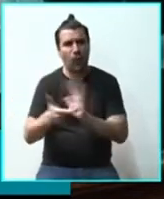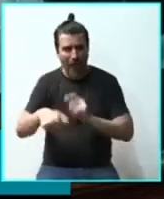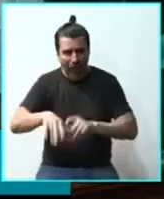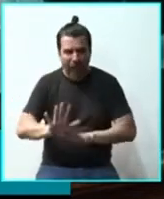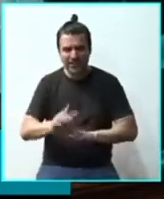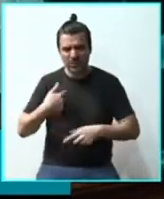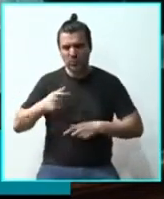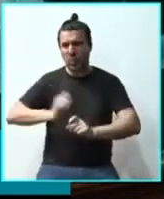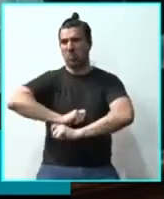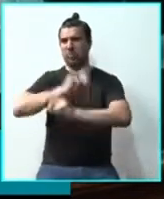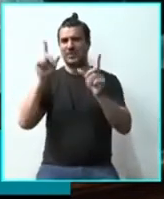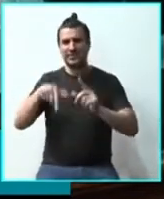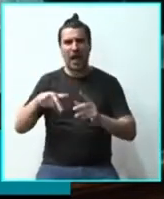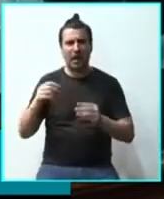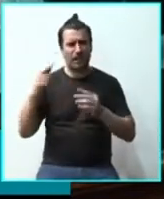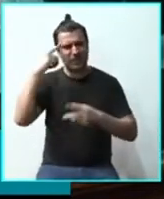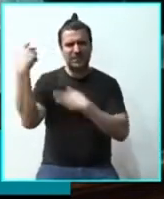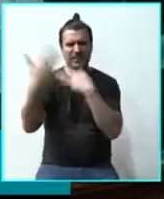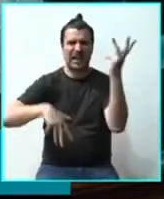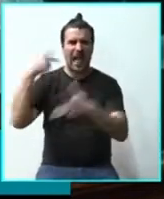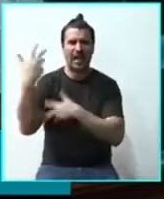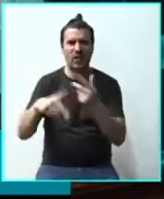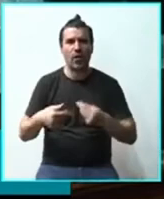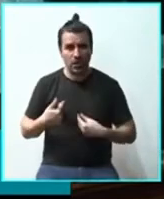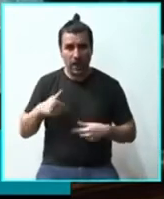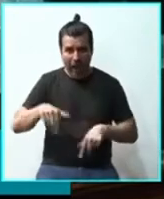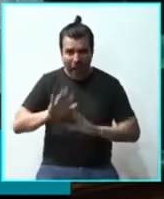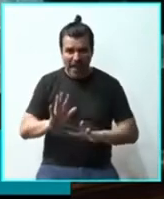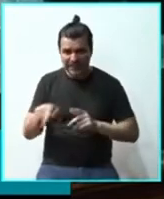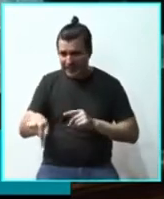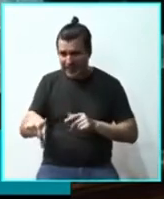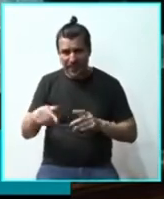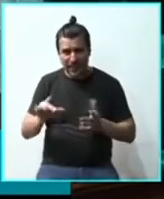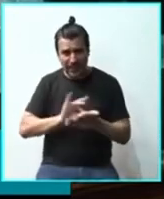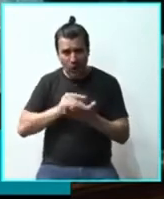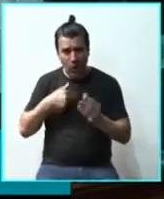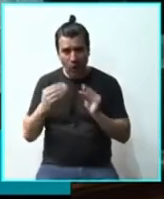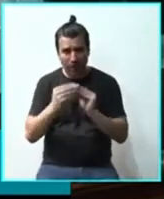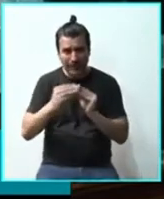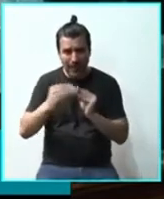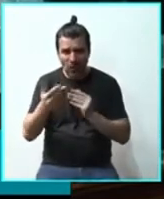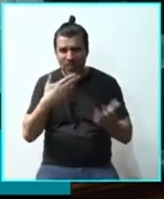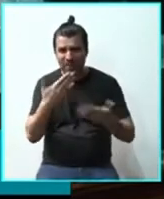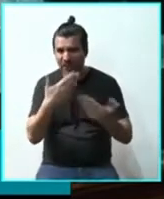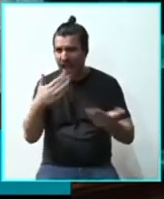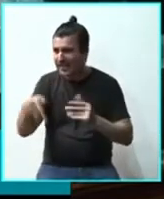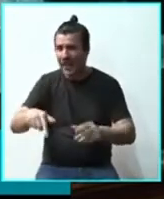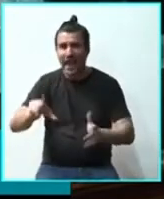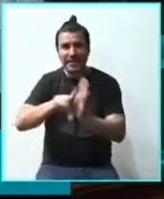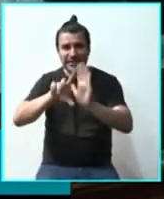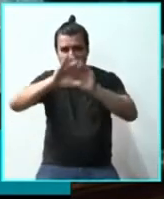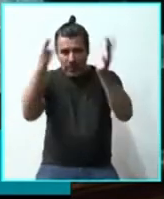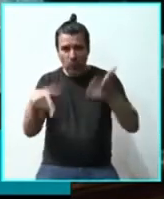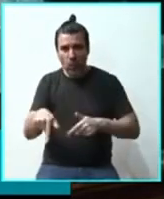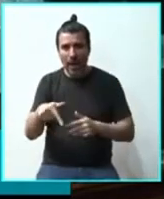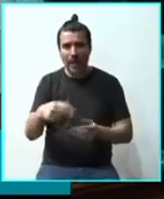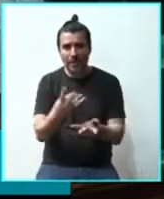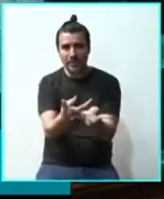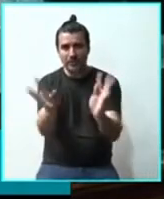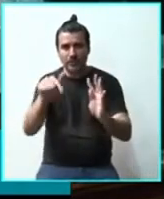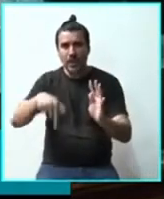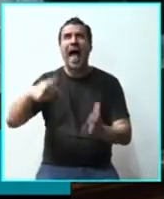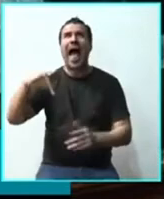tenemos hoy en día, es la clase dirigente que tenemos hoy en día y así debatimos, lamentablemente, en medio de un